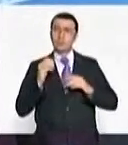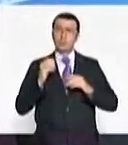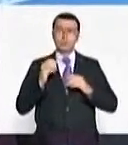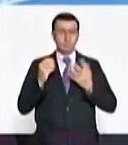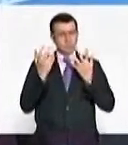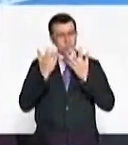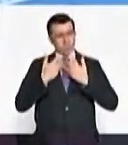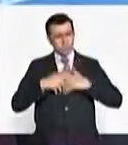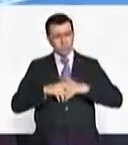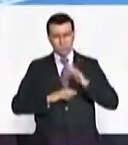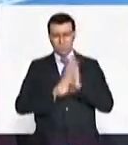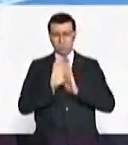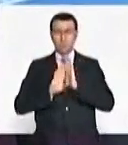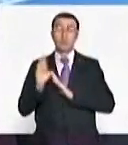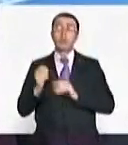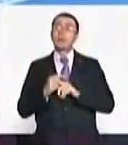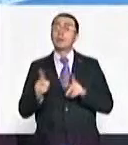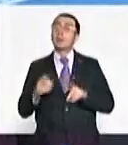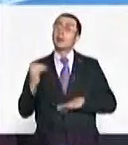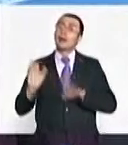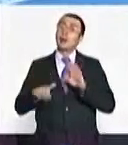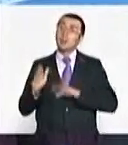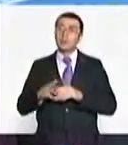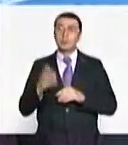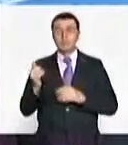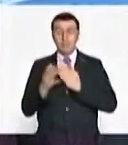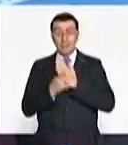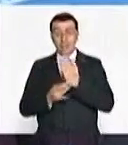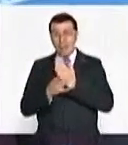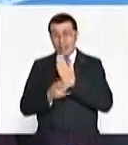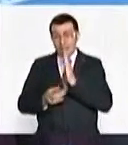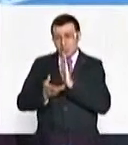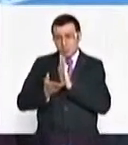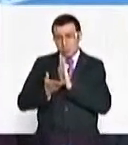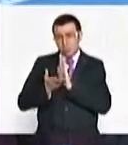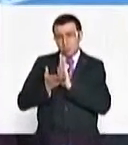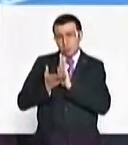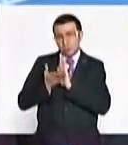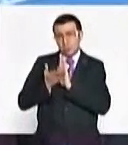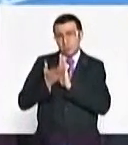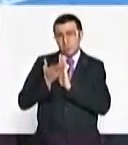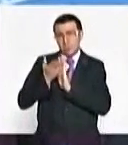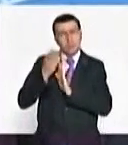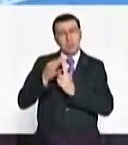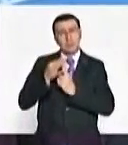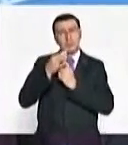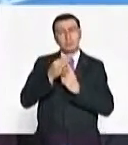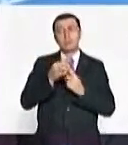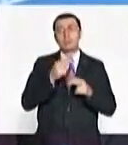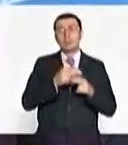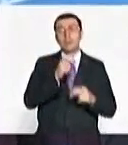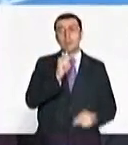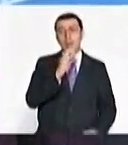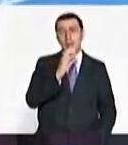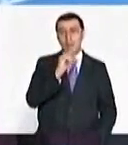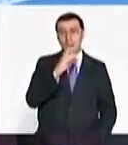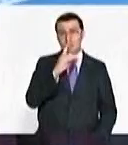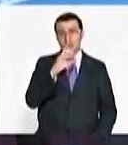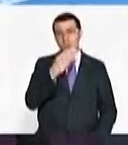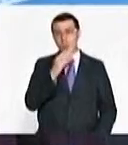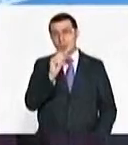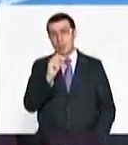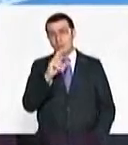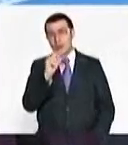la grasa sobrepasa esos niveles adecuados que debemos tener, sobre todo un tipo específico de grasa que es el ácido araquidónico, que es el